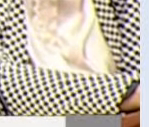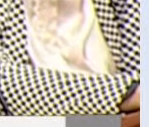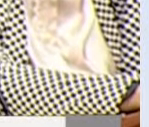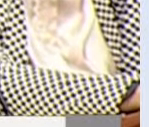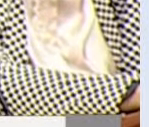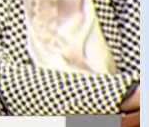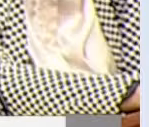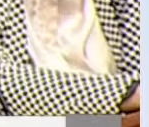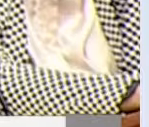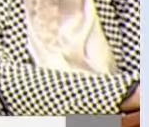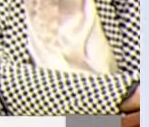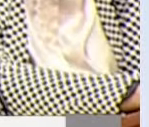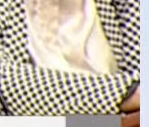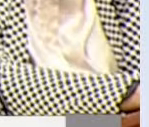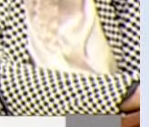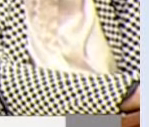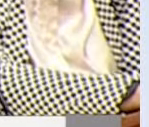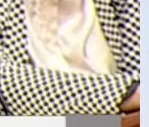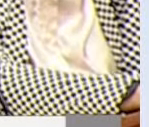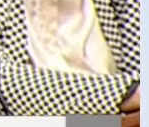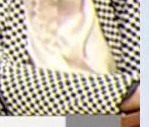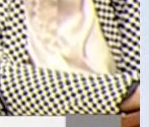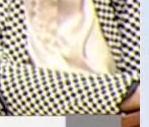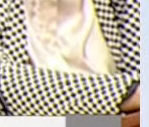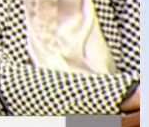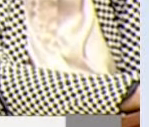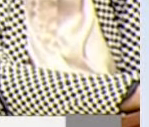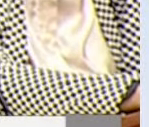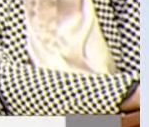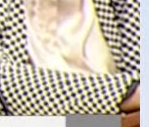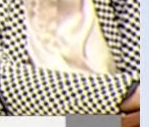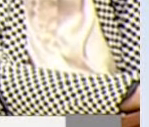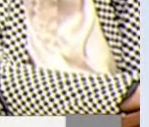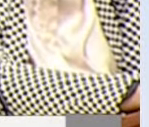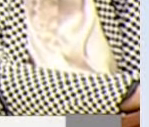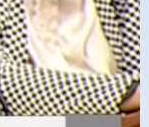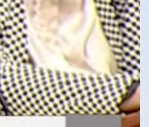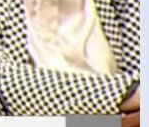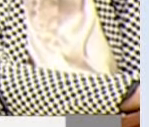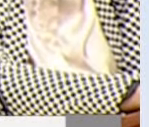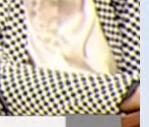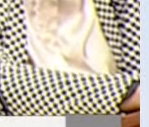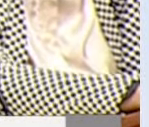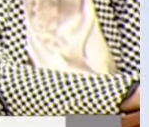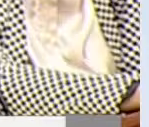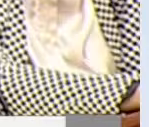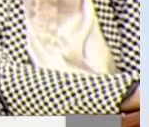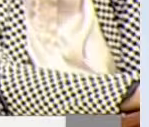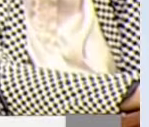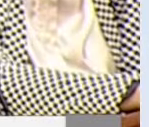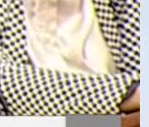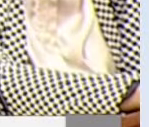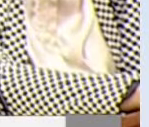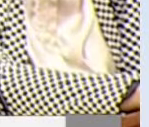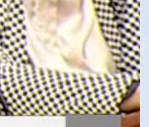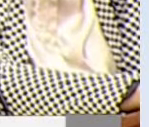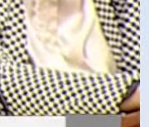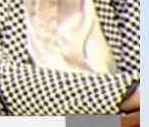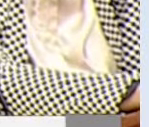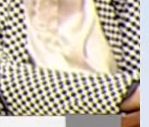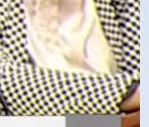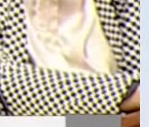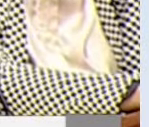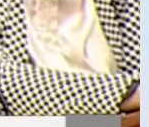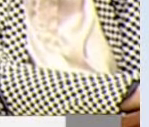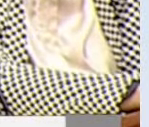negativo? El problema político, la inestabilidad política, el enfrentamiento de los poderes, que esto